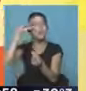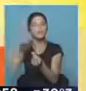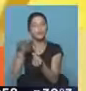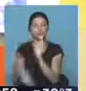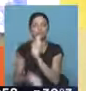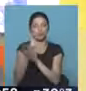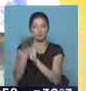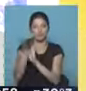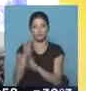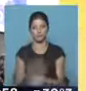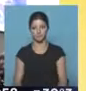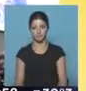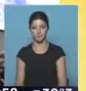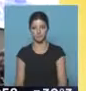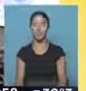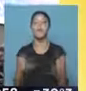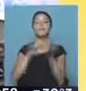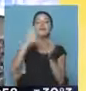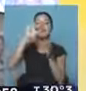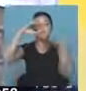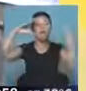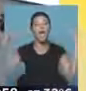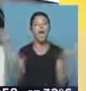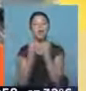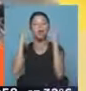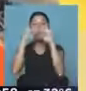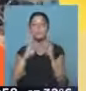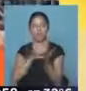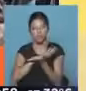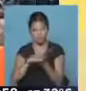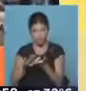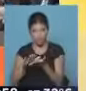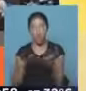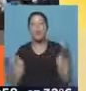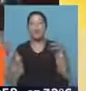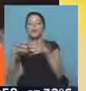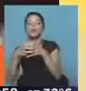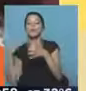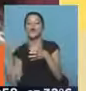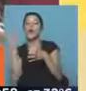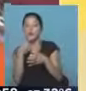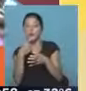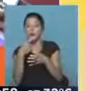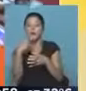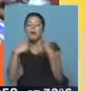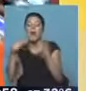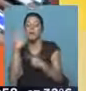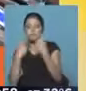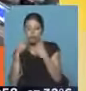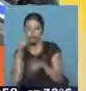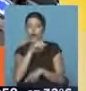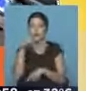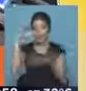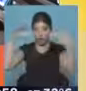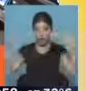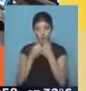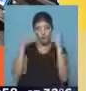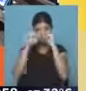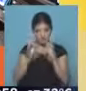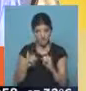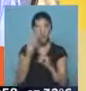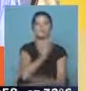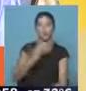10%. Colombia, nuevo acuerdo de paz. Un grupo multidisciplinario controlará la implementación del entendimiento firmado entre el Ejecutivo y las guerrillas